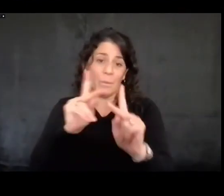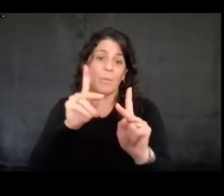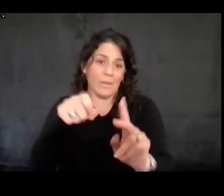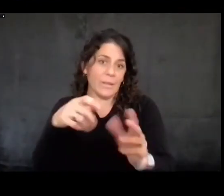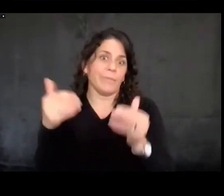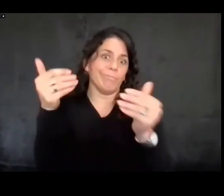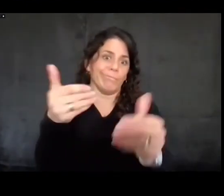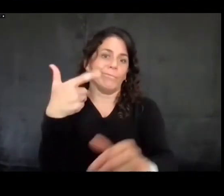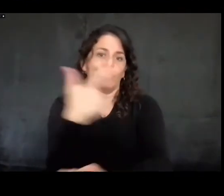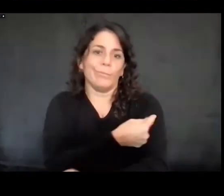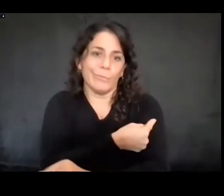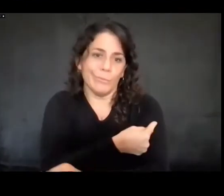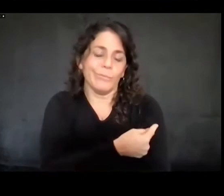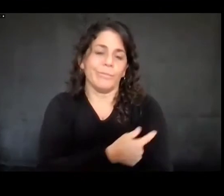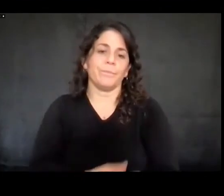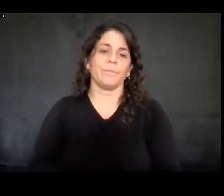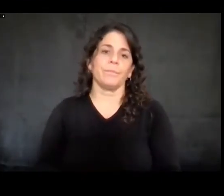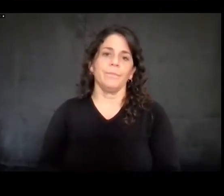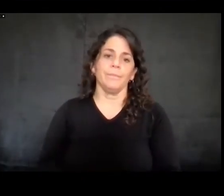vacuna